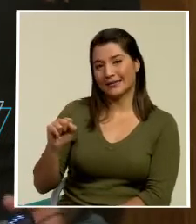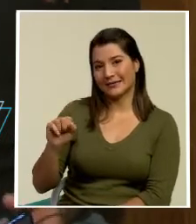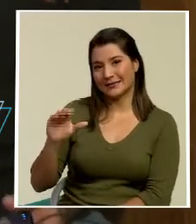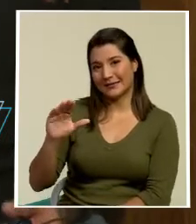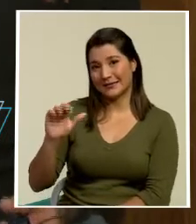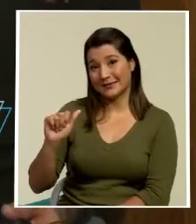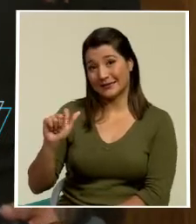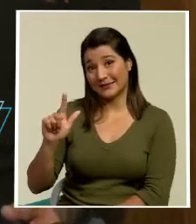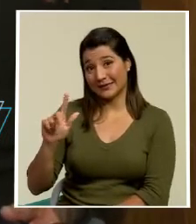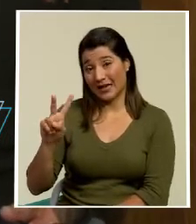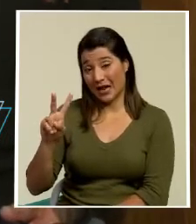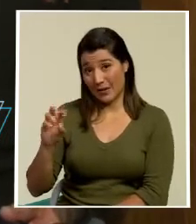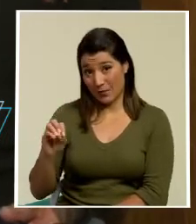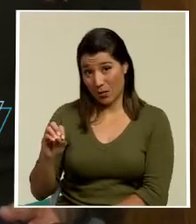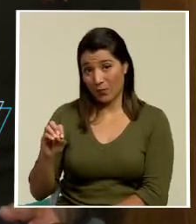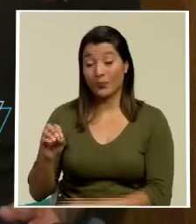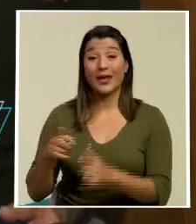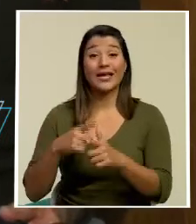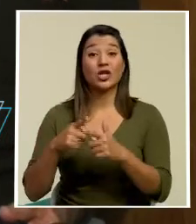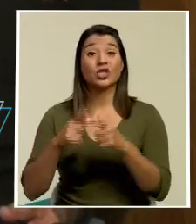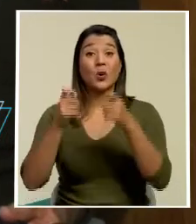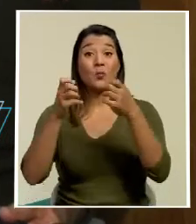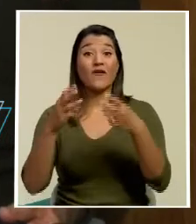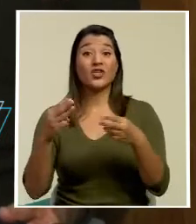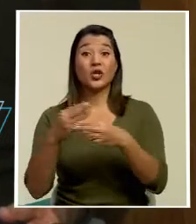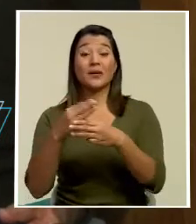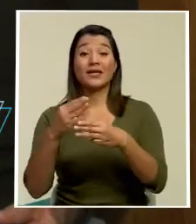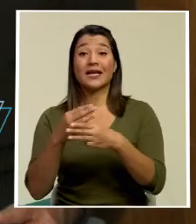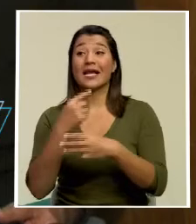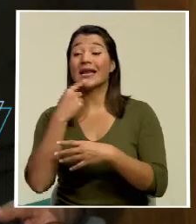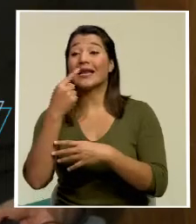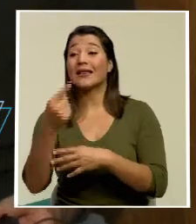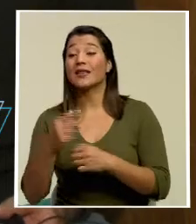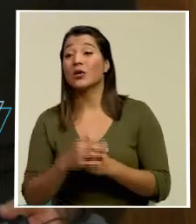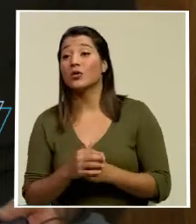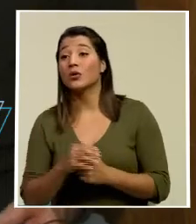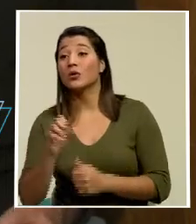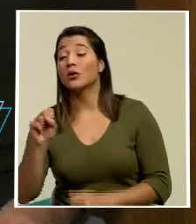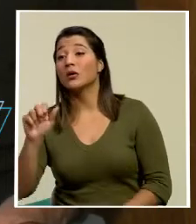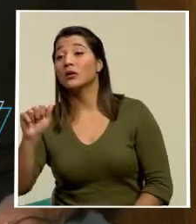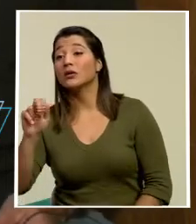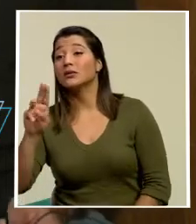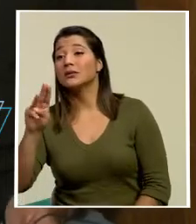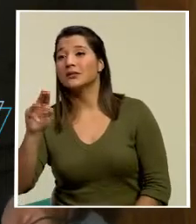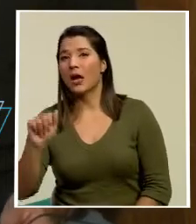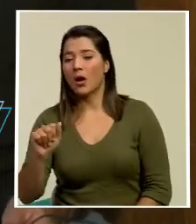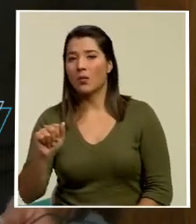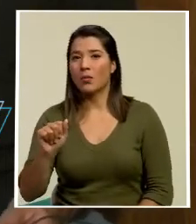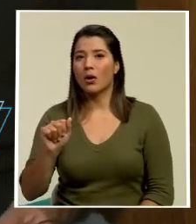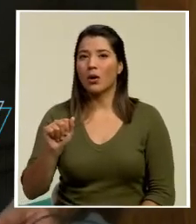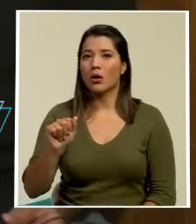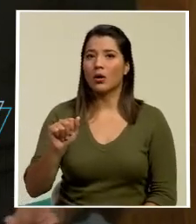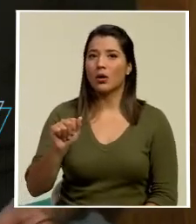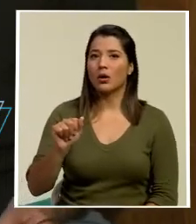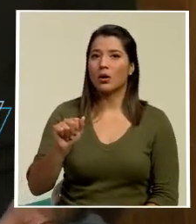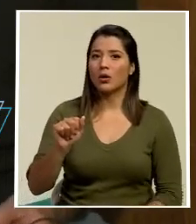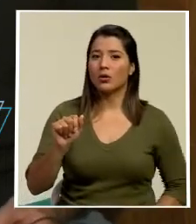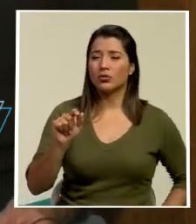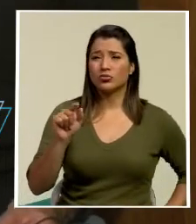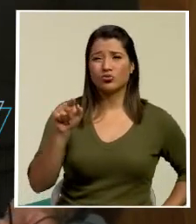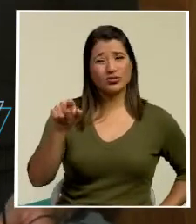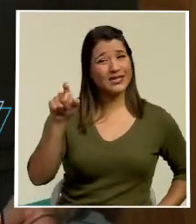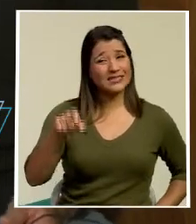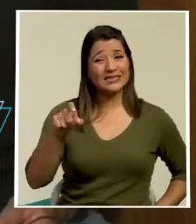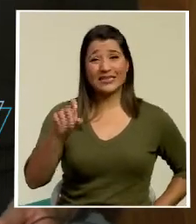matemáticas paró la clase y dijo, mire, Sauma, usted va obligado a un 9 en matemáticas, no creo que se lo saque.